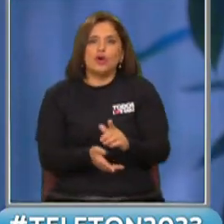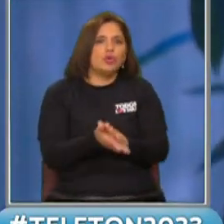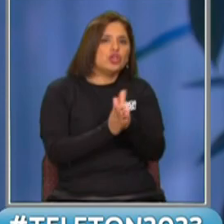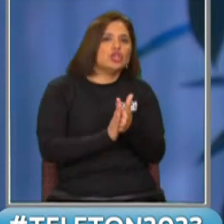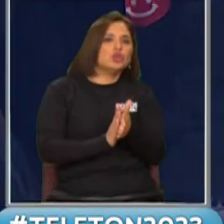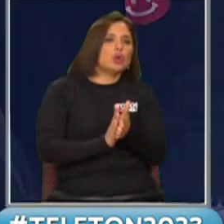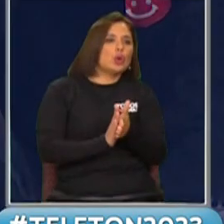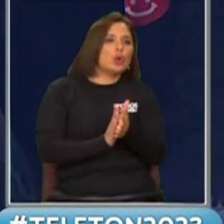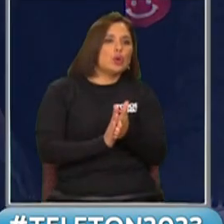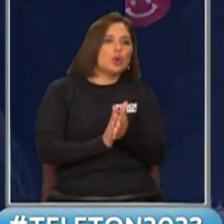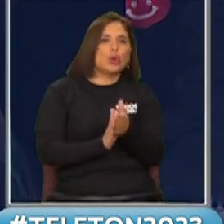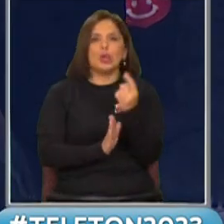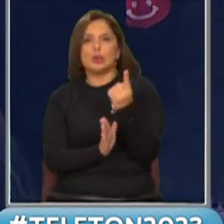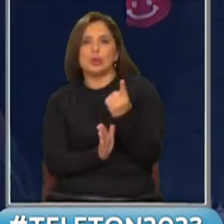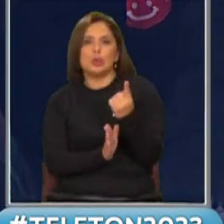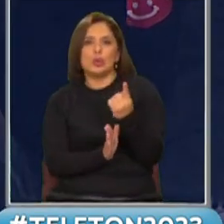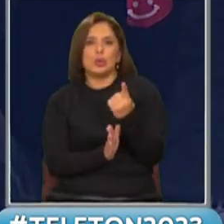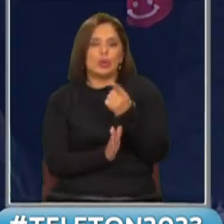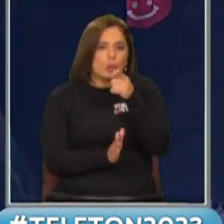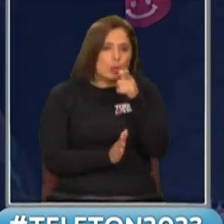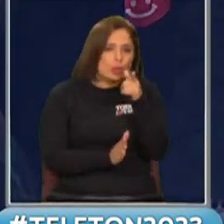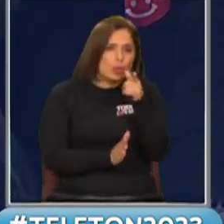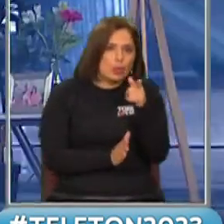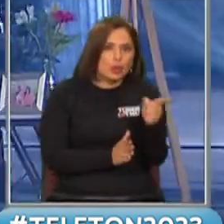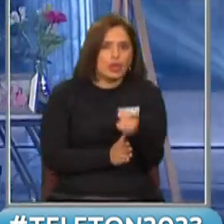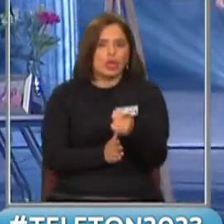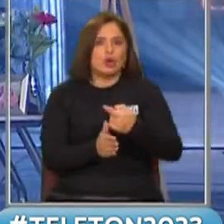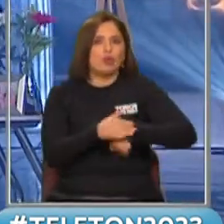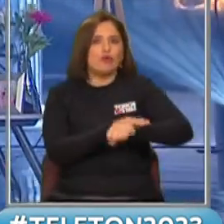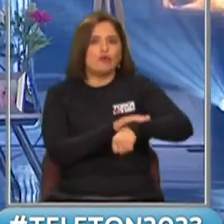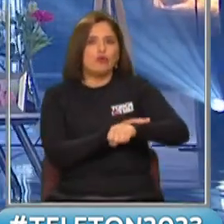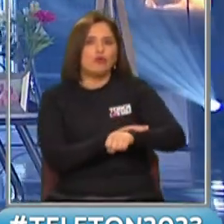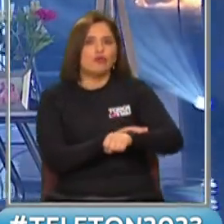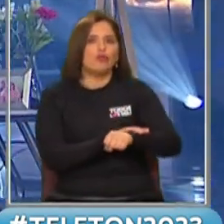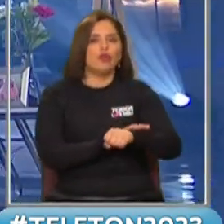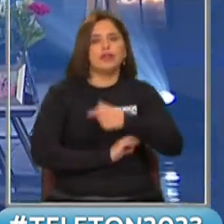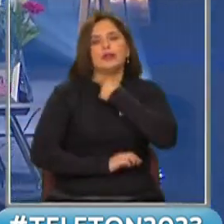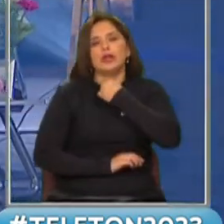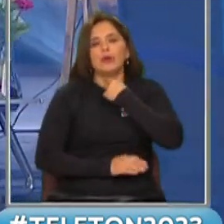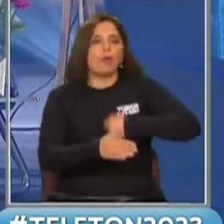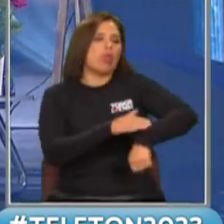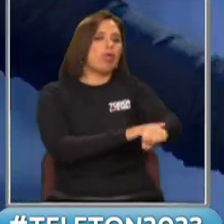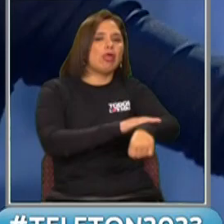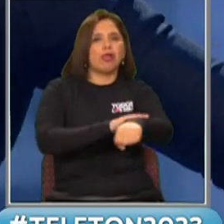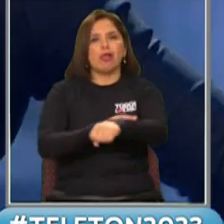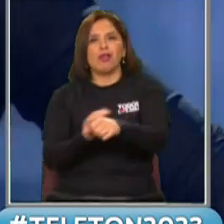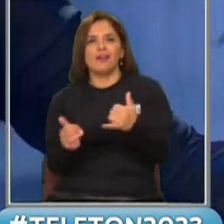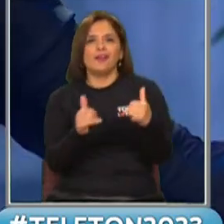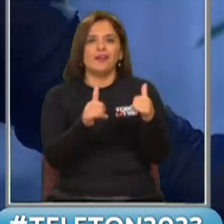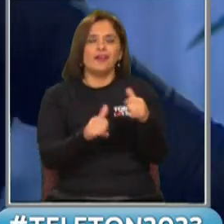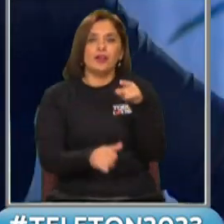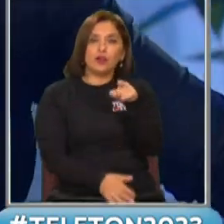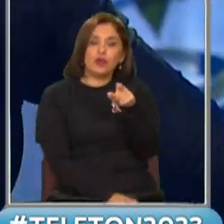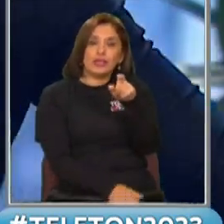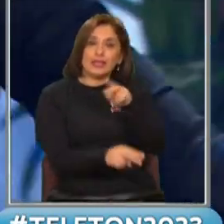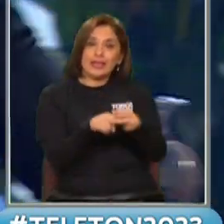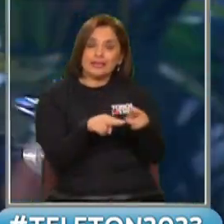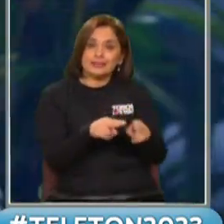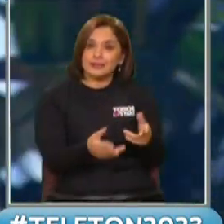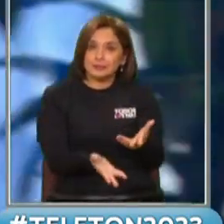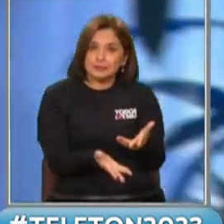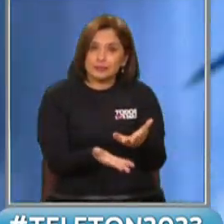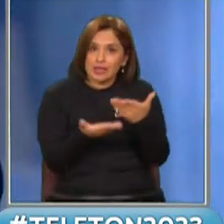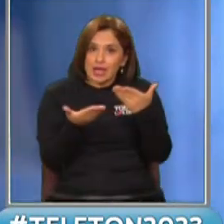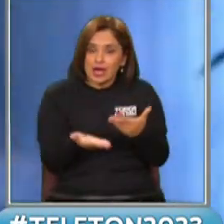uno y él es super futbolista Entonces como es pelotero y es futbolero lo que él hace es que